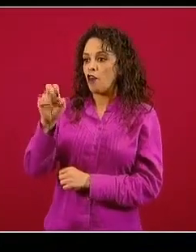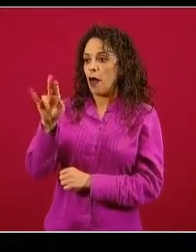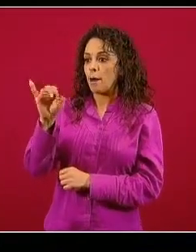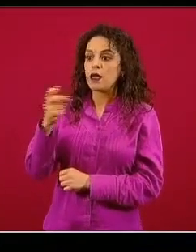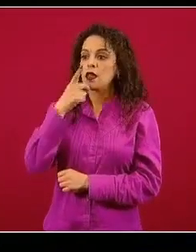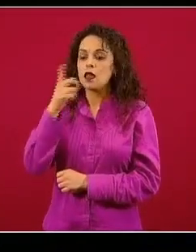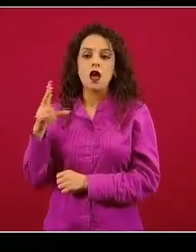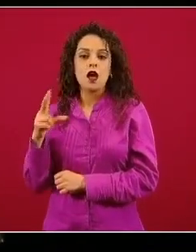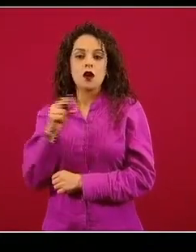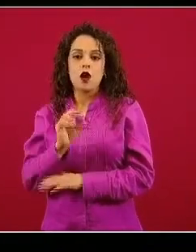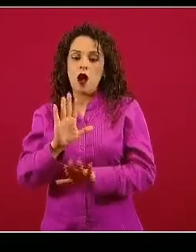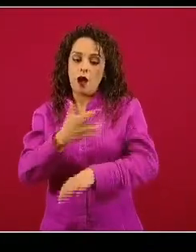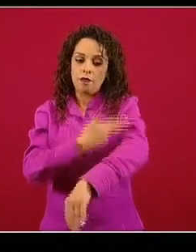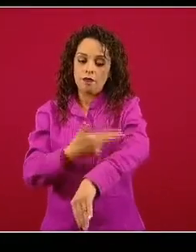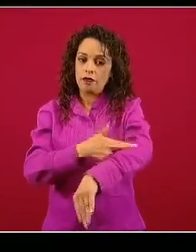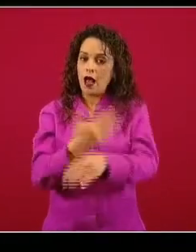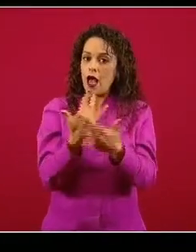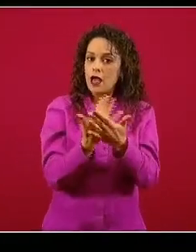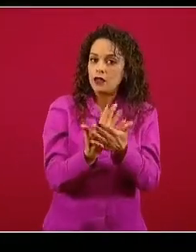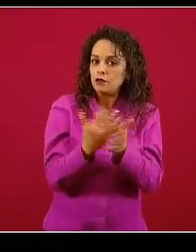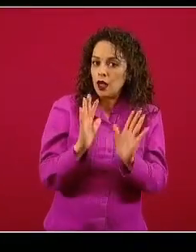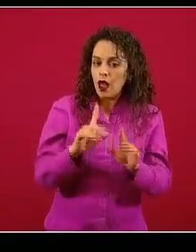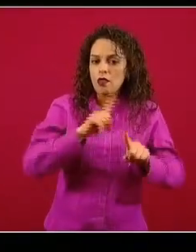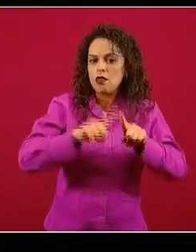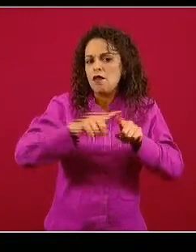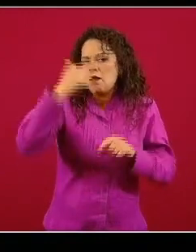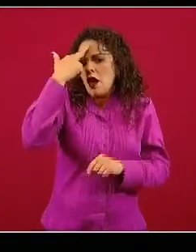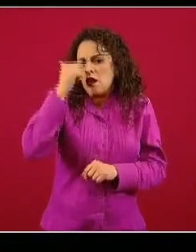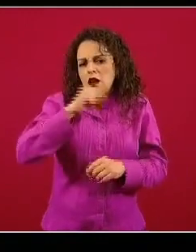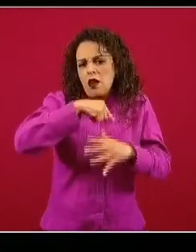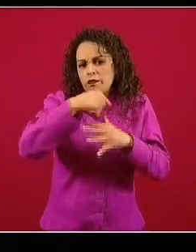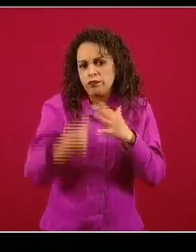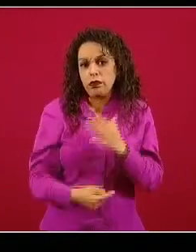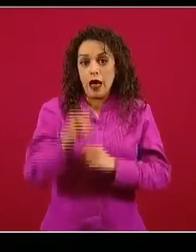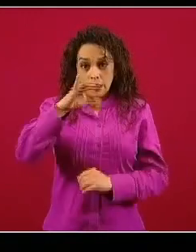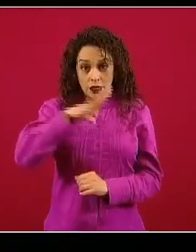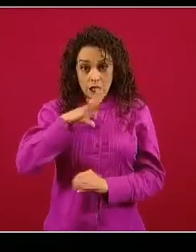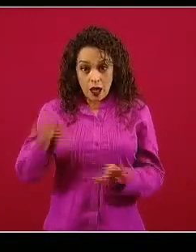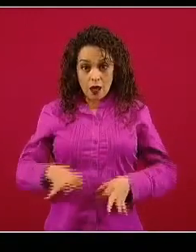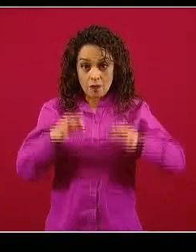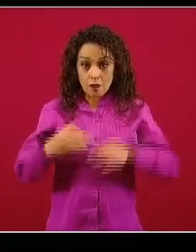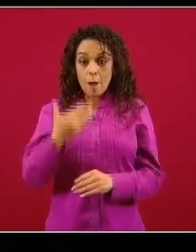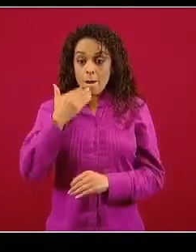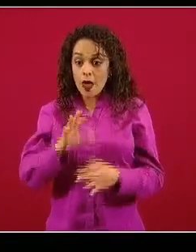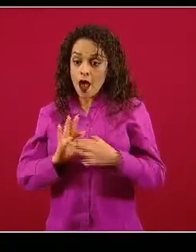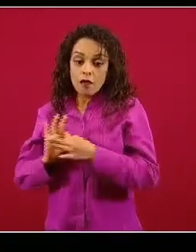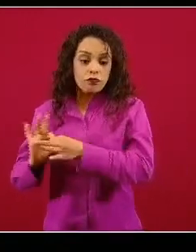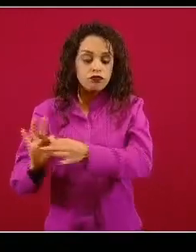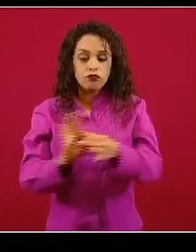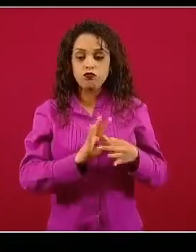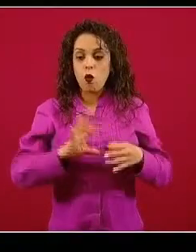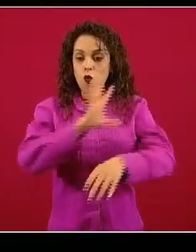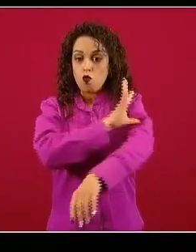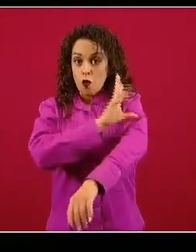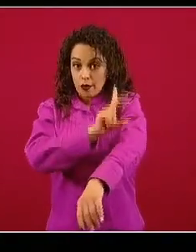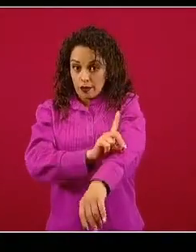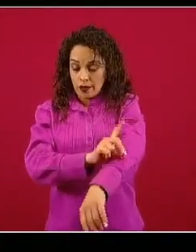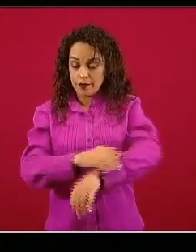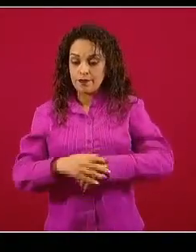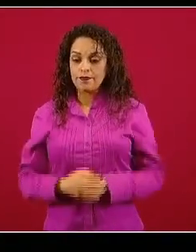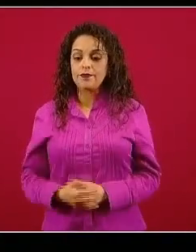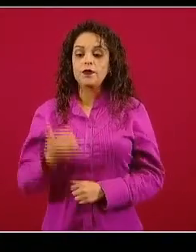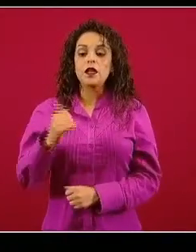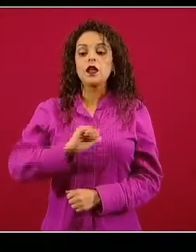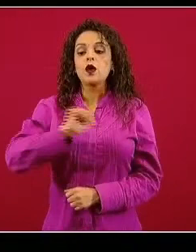por X o Y situación. O sea, si hay, llamémosle, esa coordinación. Y como ahorita han mencionado que el primer paquete